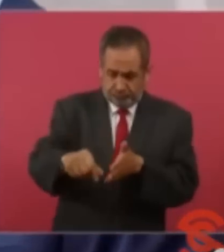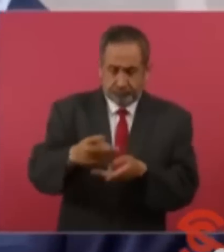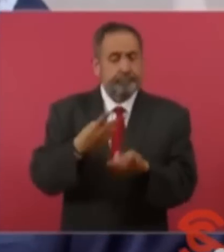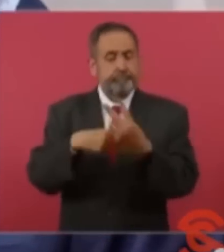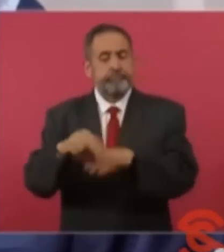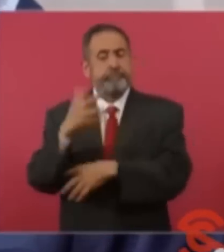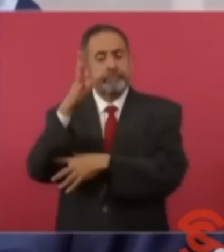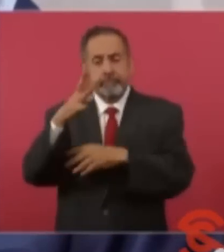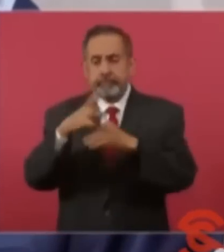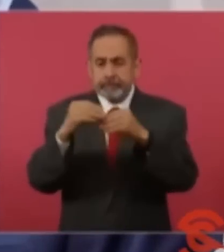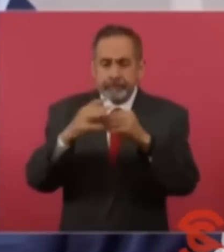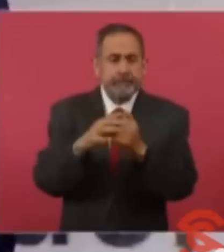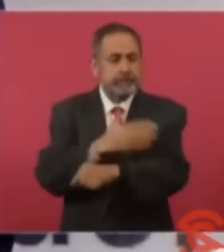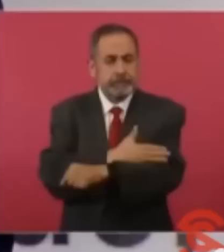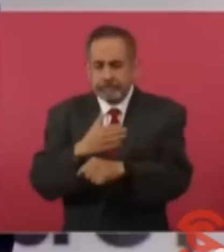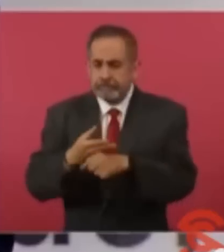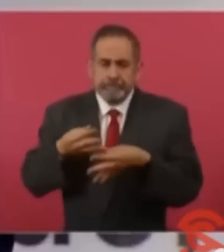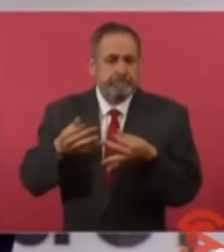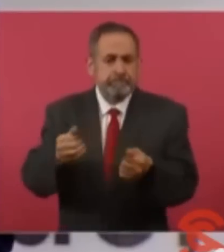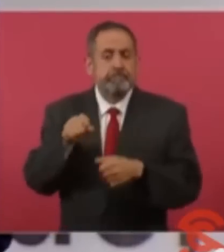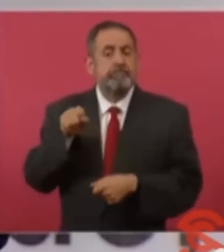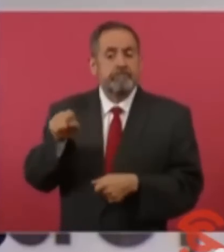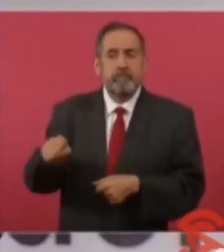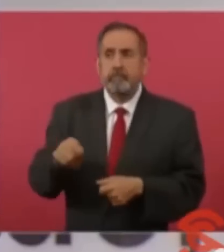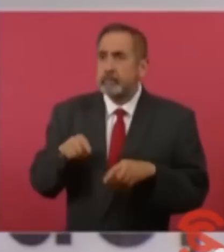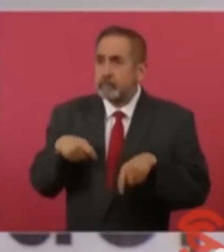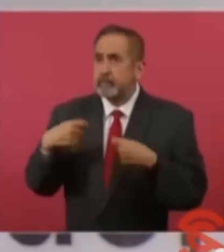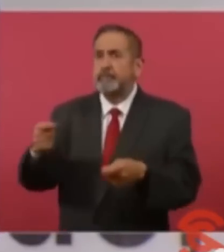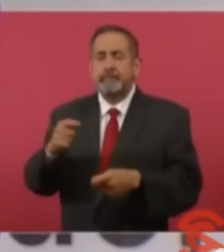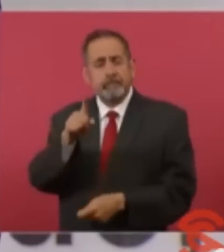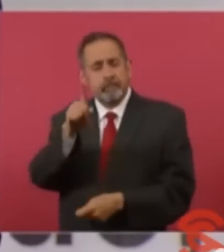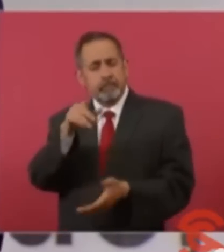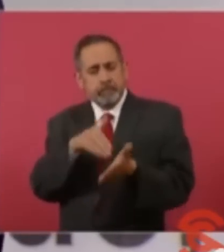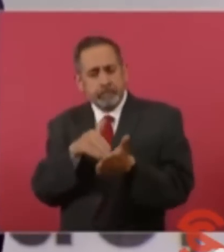maderables. Ya son